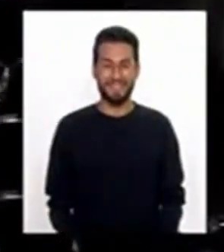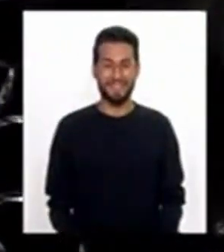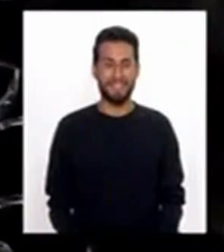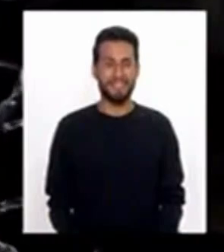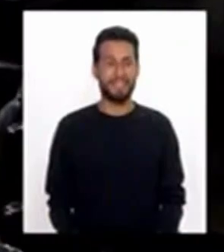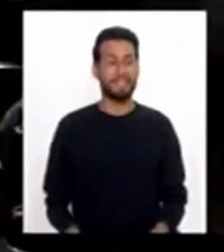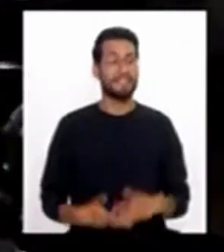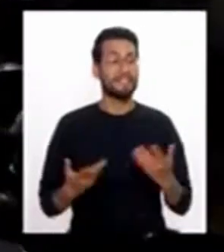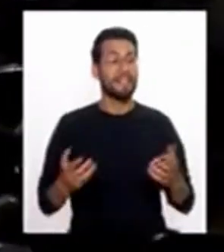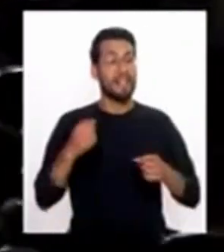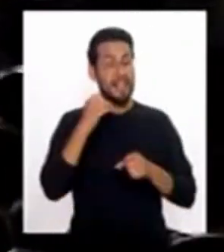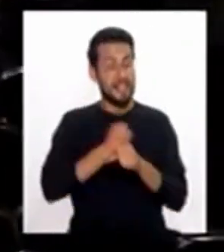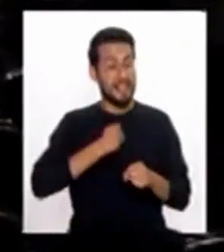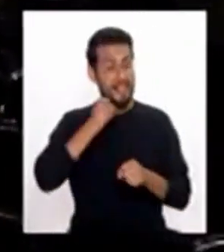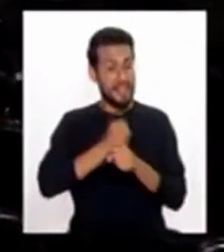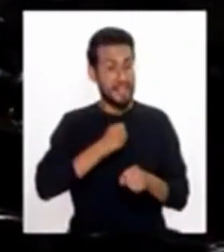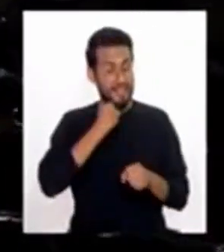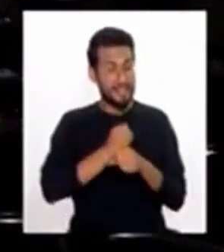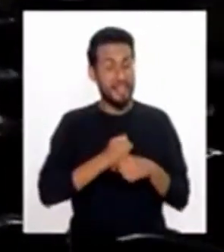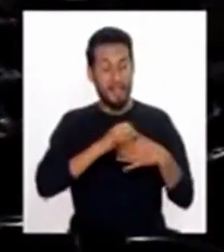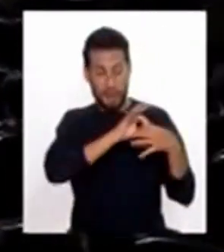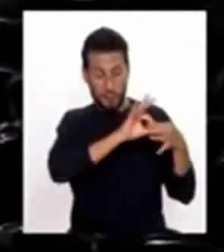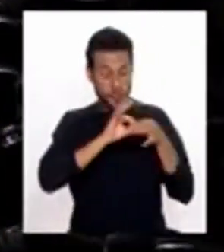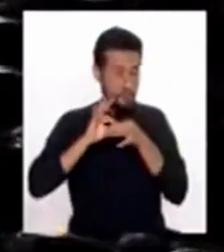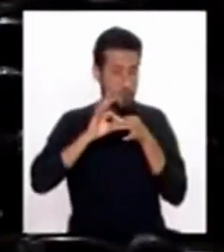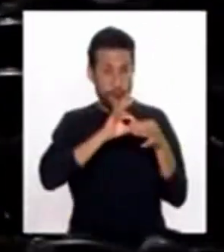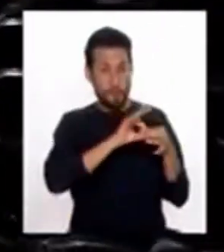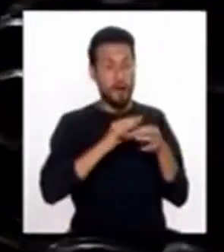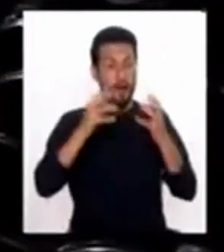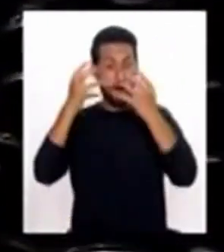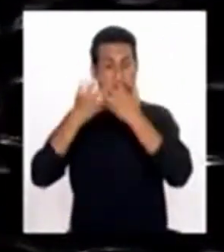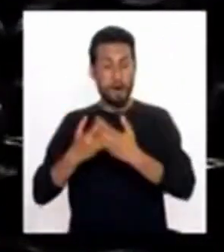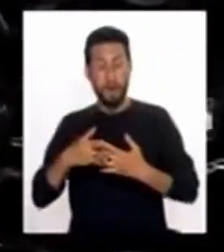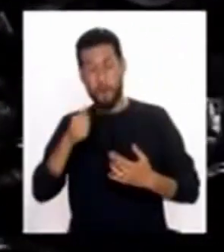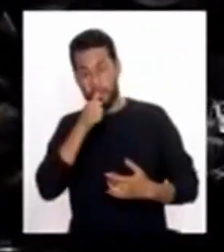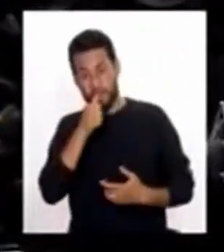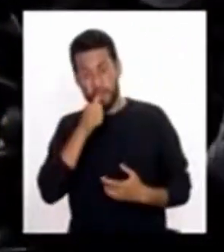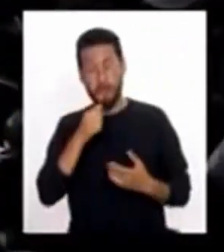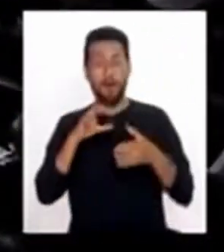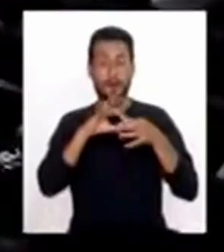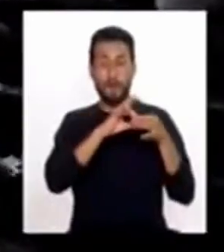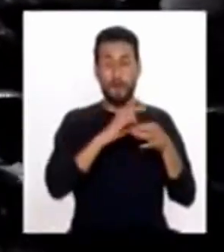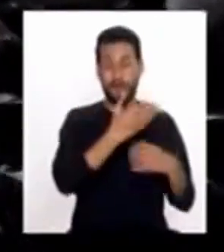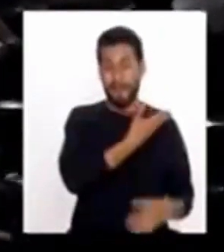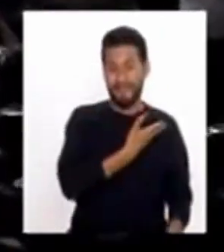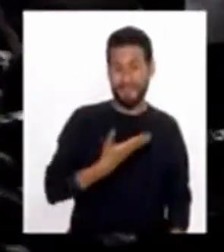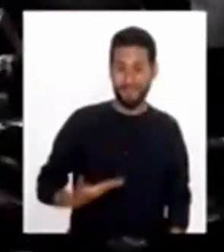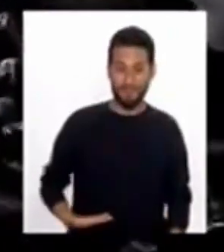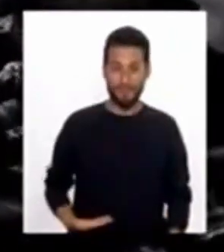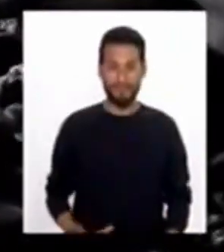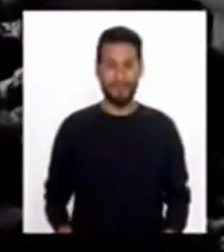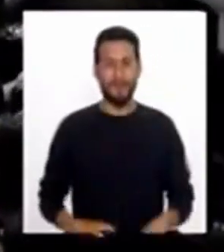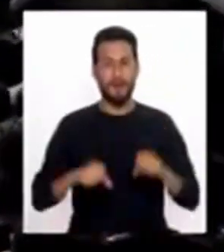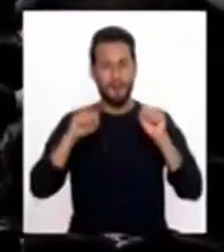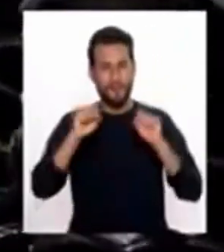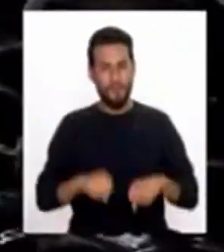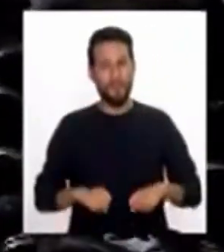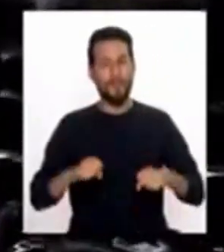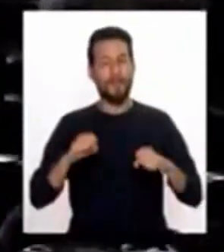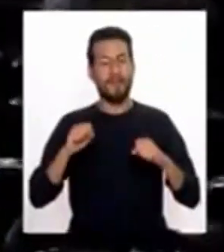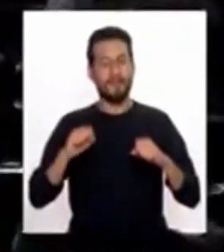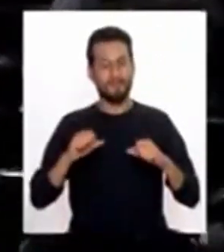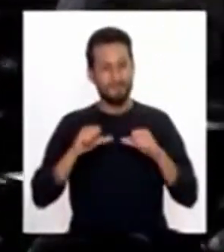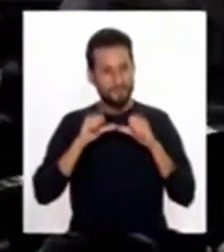Y cuando se trabaja de manera articulada el sector privado con el Estado, podemos